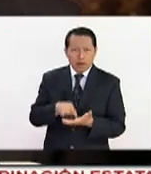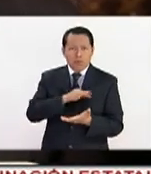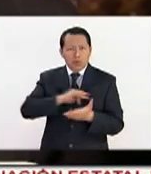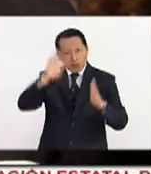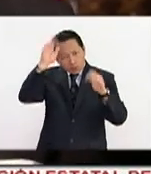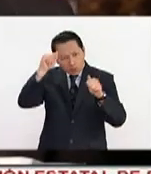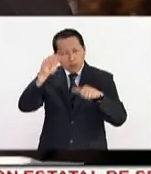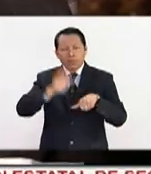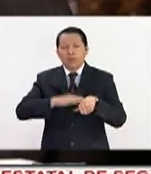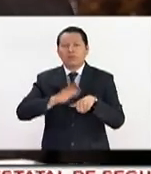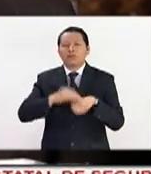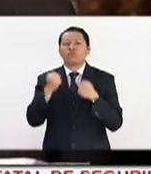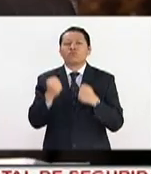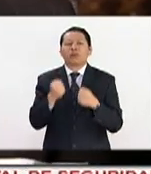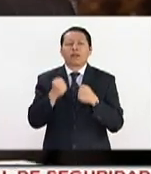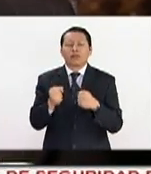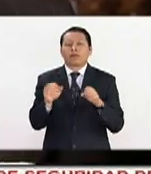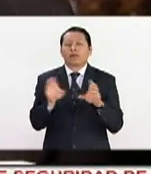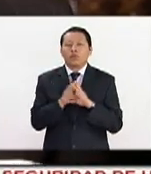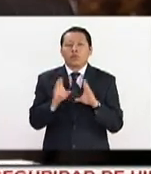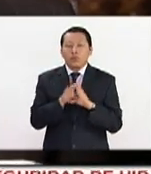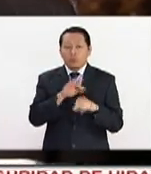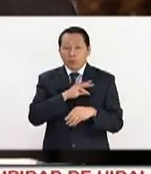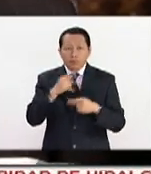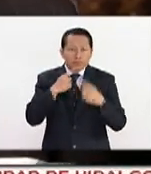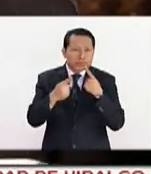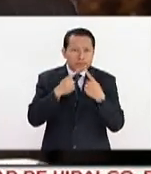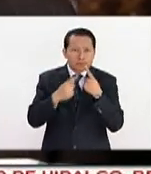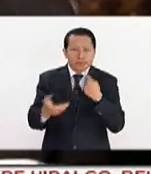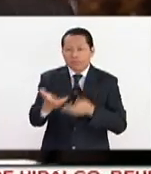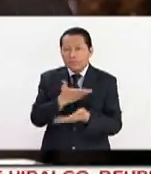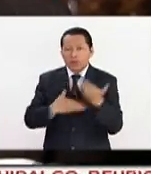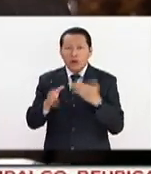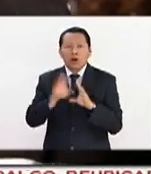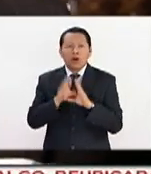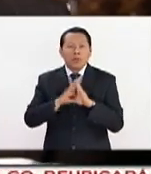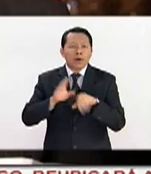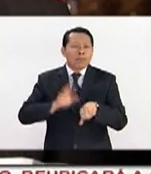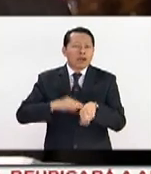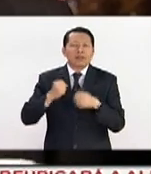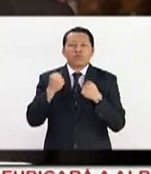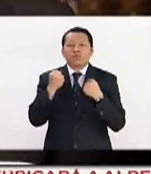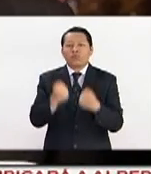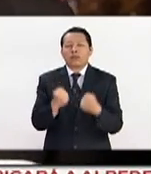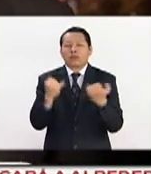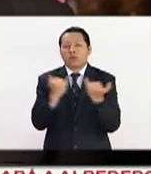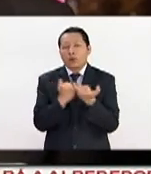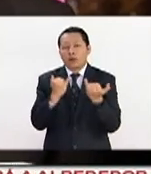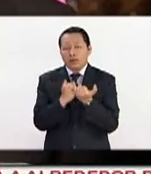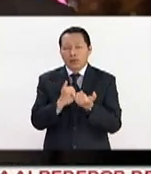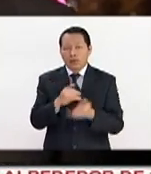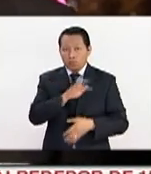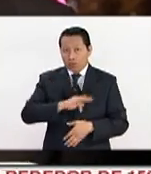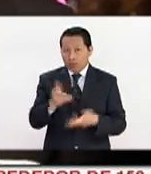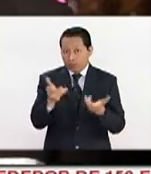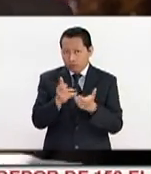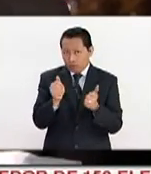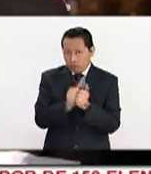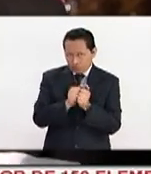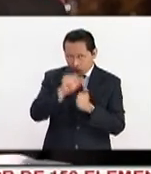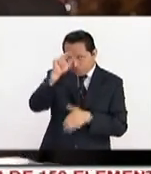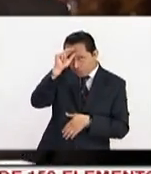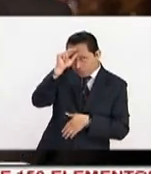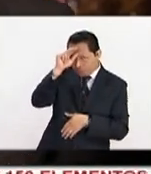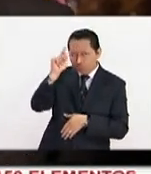mayor desarrollo, para deliberar en cómo comerciar con mayor intensidad, hacerlo con ingenio,